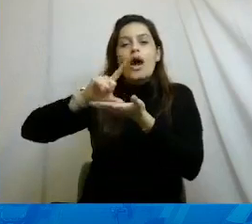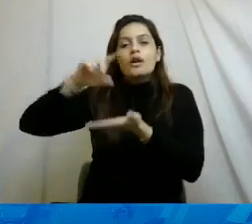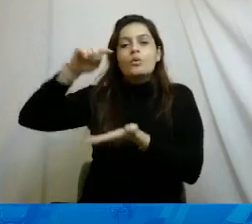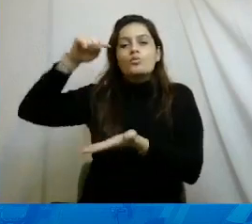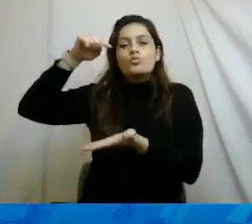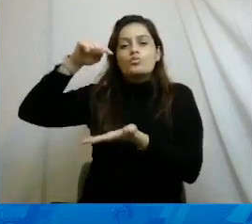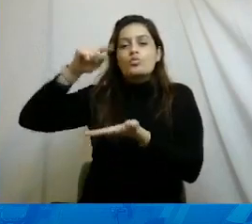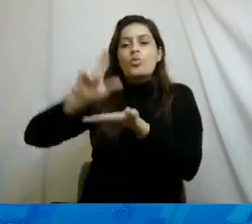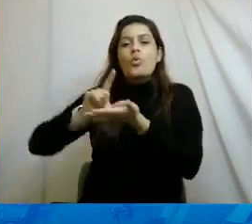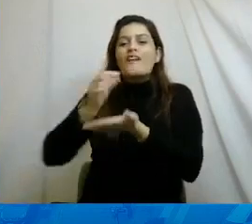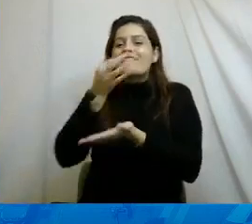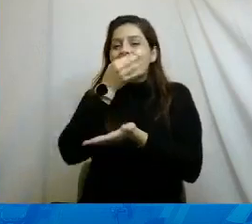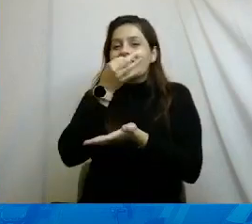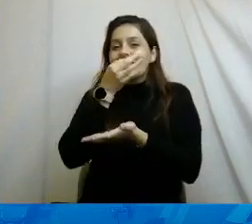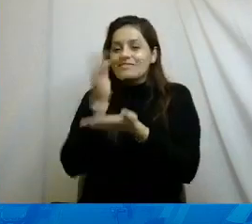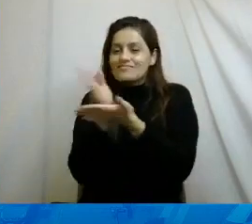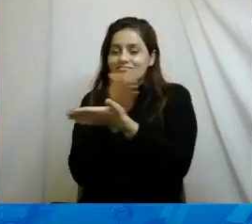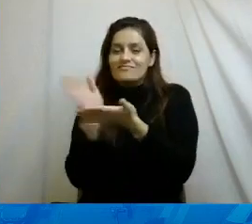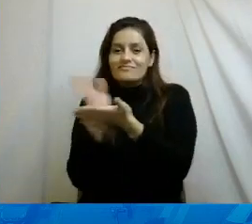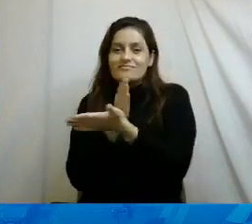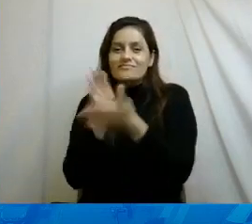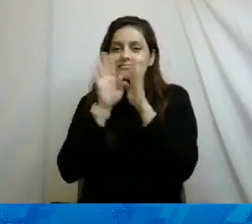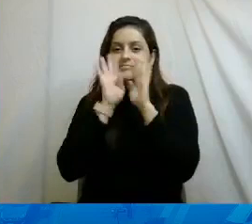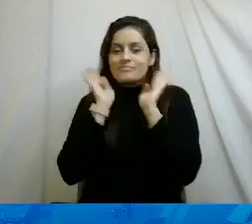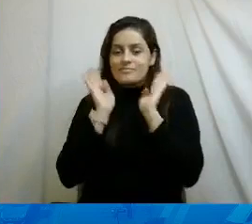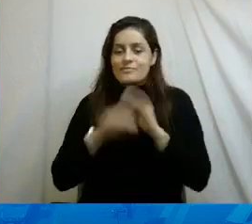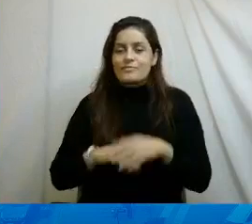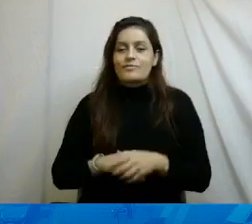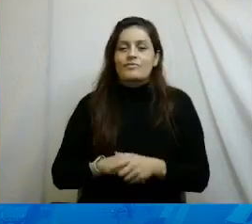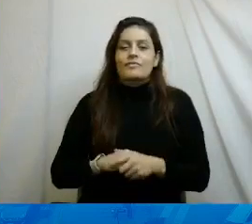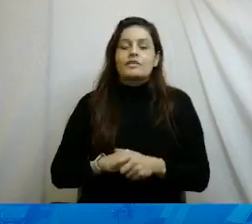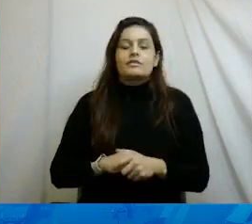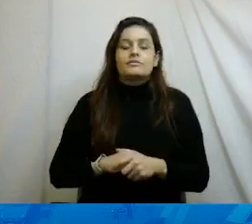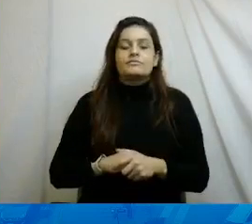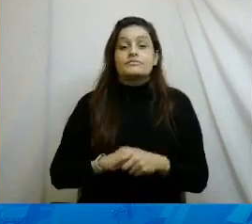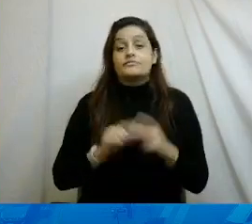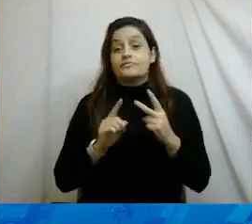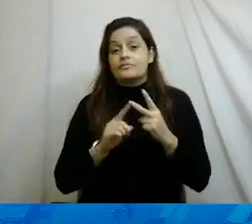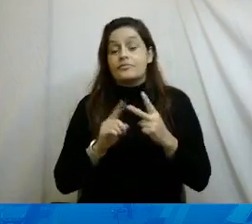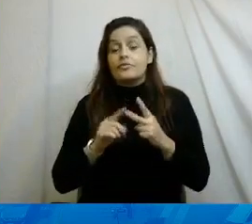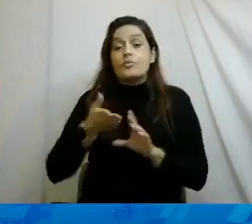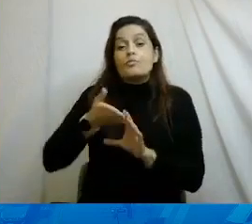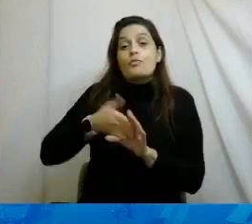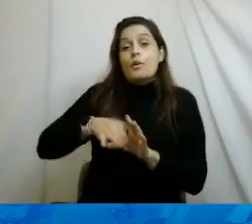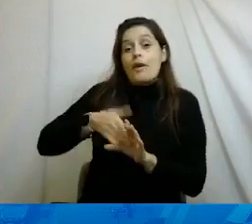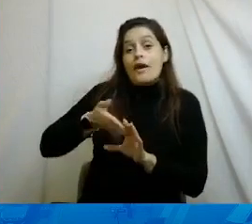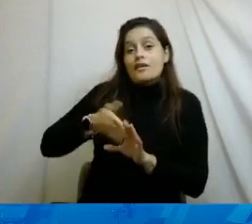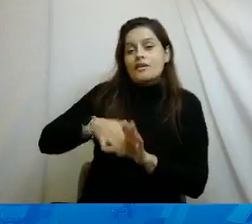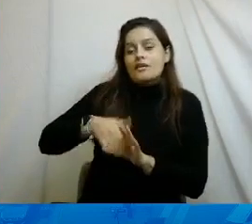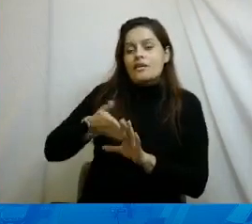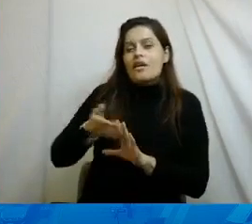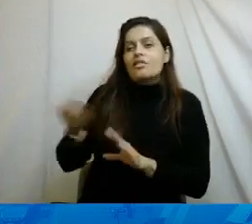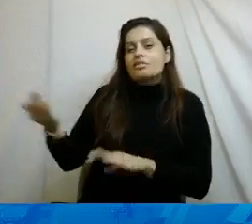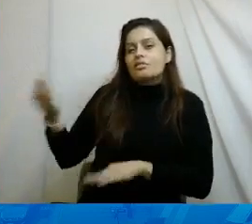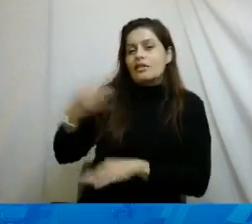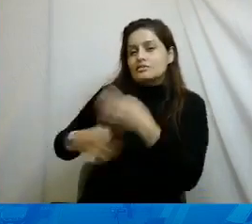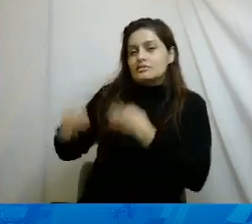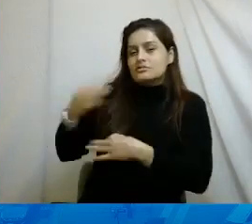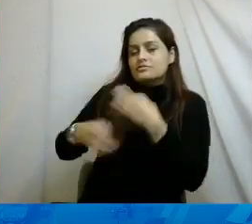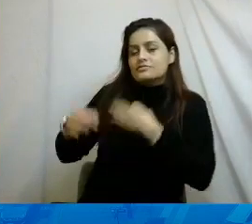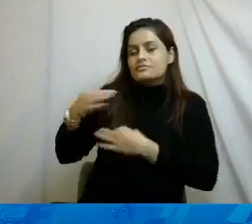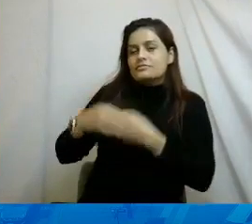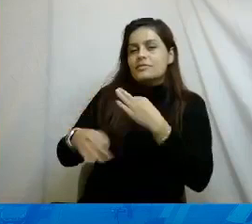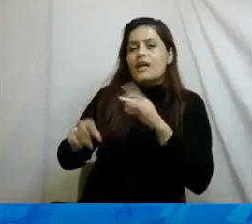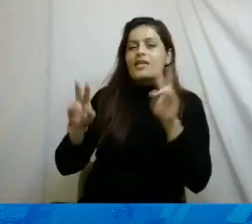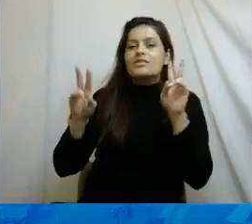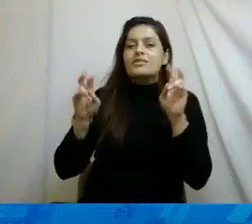instalando. He estado con vecinos de Pomaire y han recalcado el